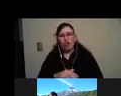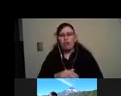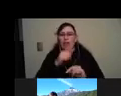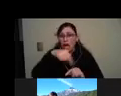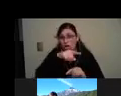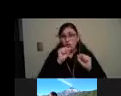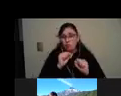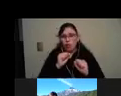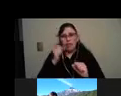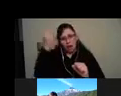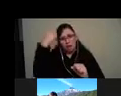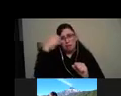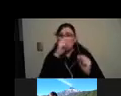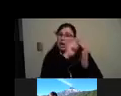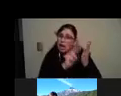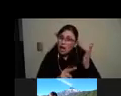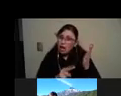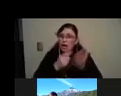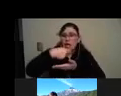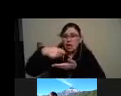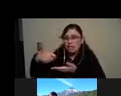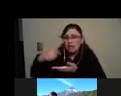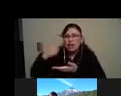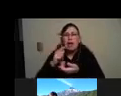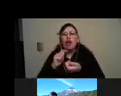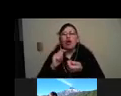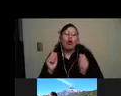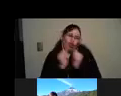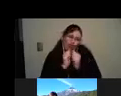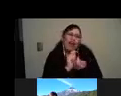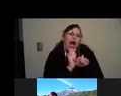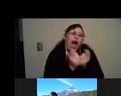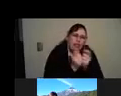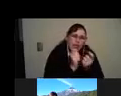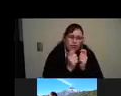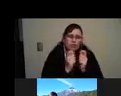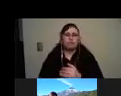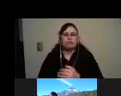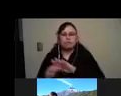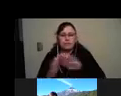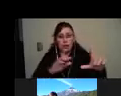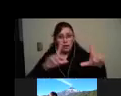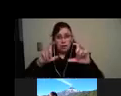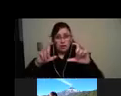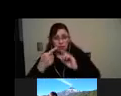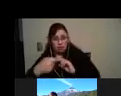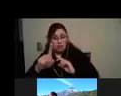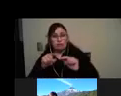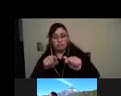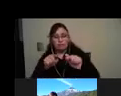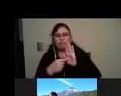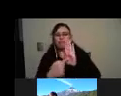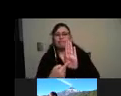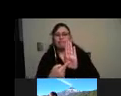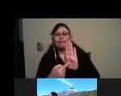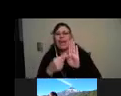algunos, ¿cierto? A leer, a escribir, ya con alguna adecuación. Y esta imagen de acá refleja un poco la terapia que se realiza